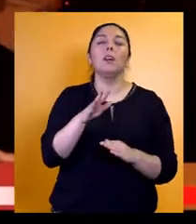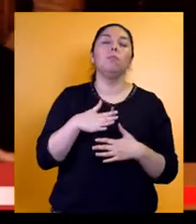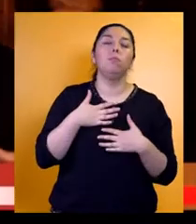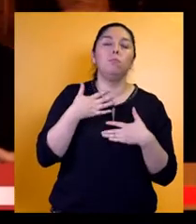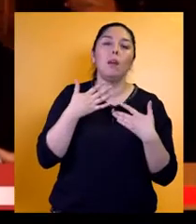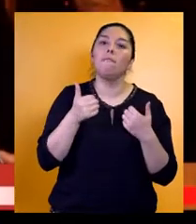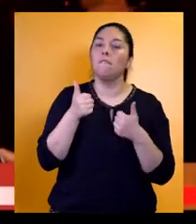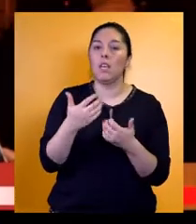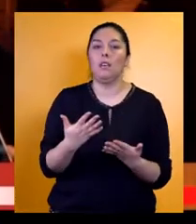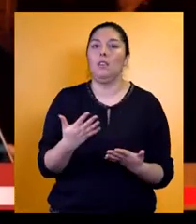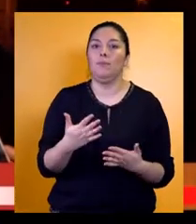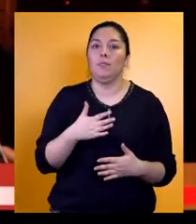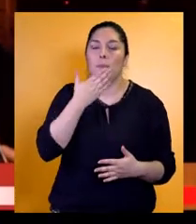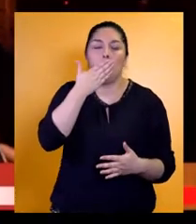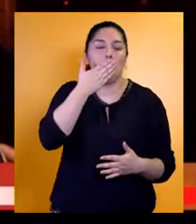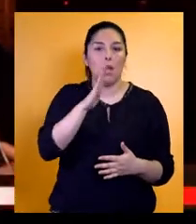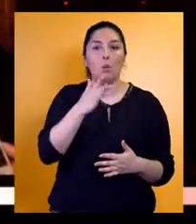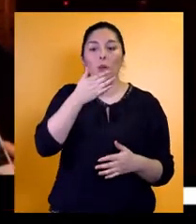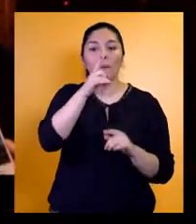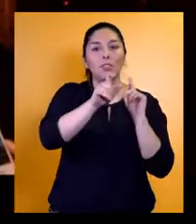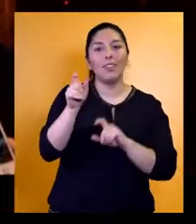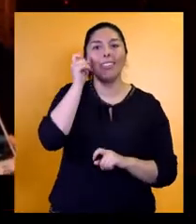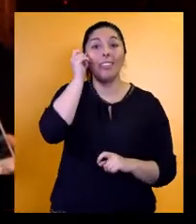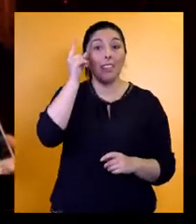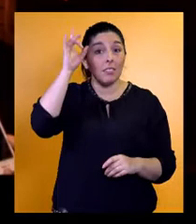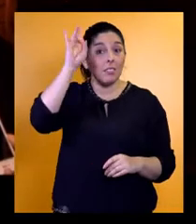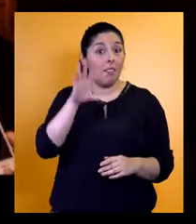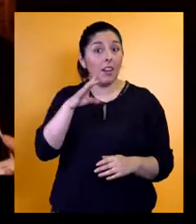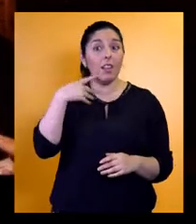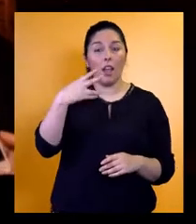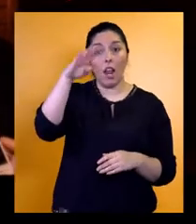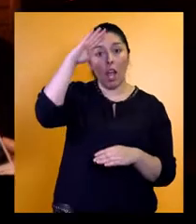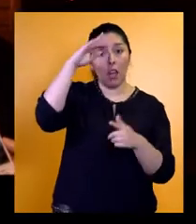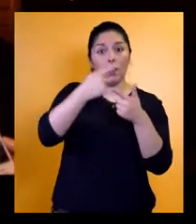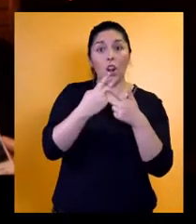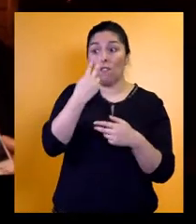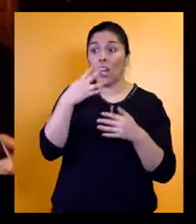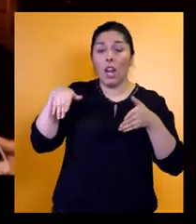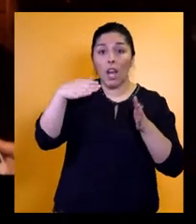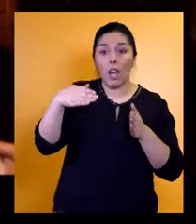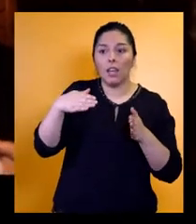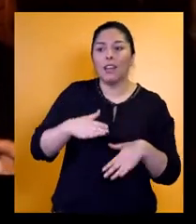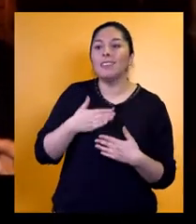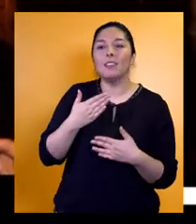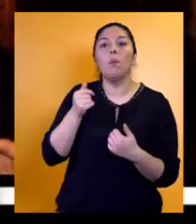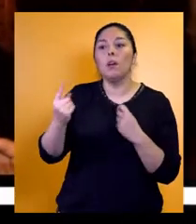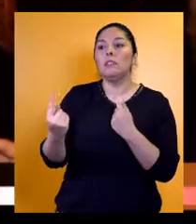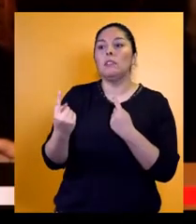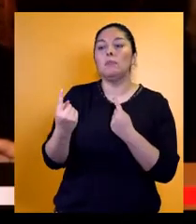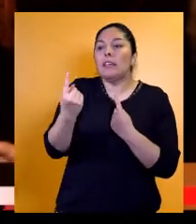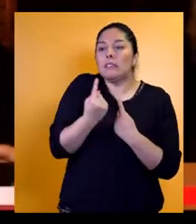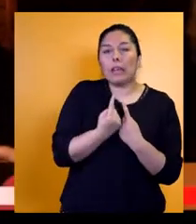deja muy satisfecho, porque las personas tienen que saber, el solo hecho de ver el Carabineros en las calles, están presentes. Eso